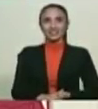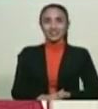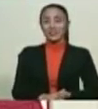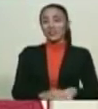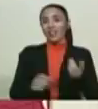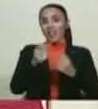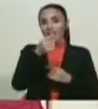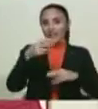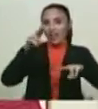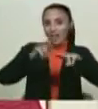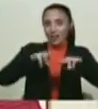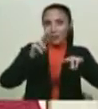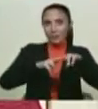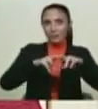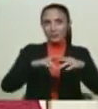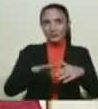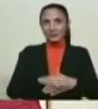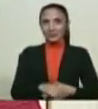Caraota.